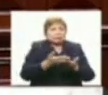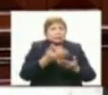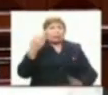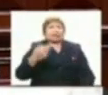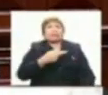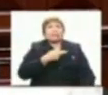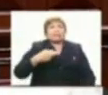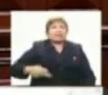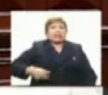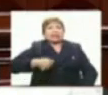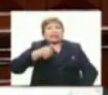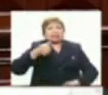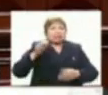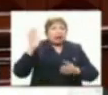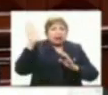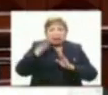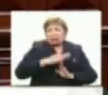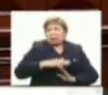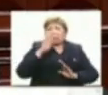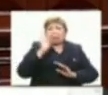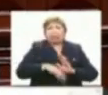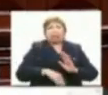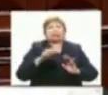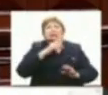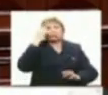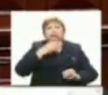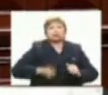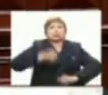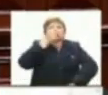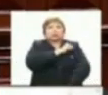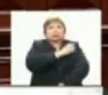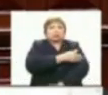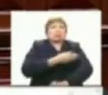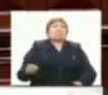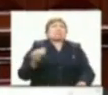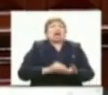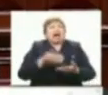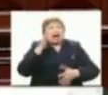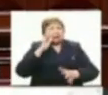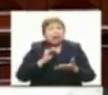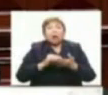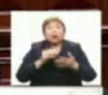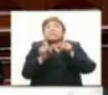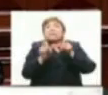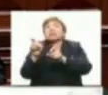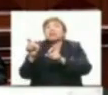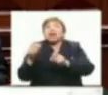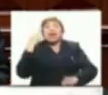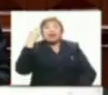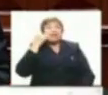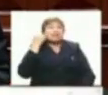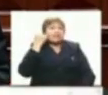virreinato, acabó con las élites andinas y subordinó aún más a la mayoría de los habitantes